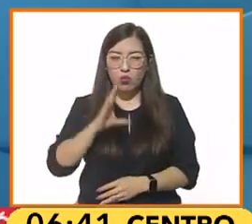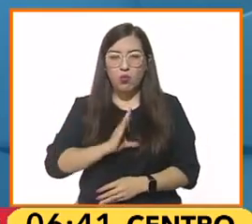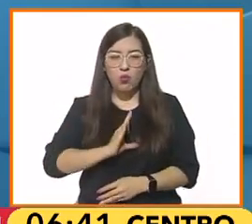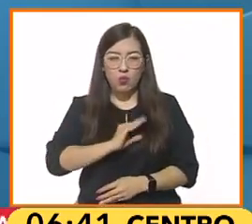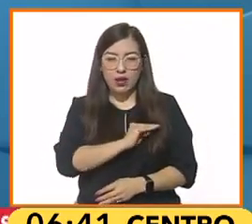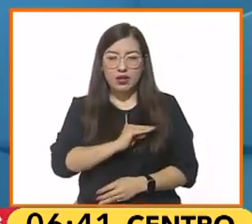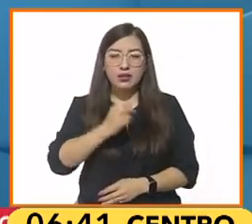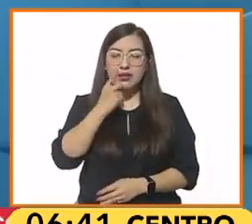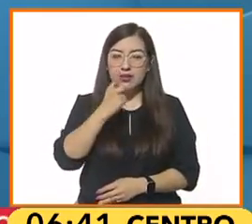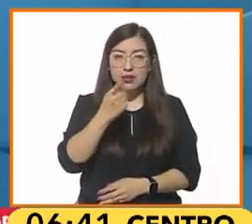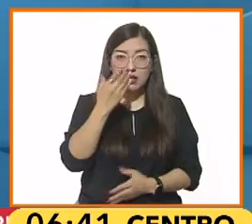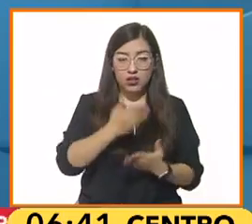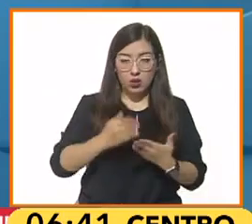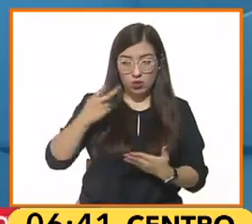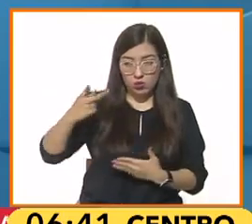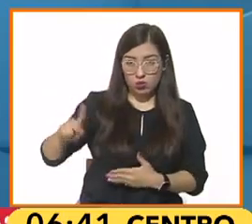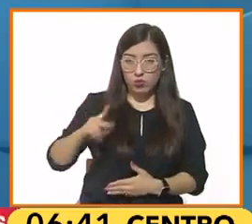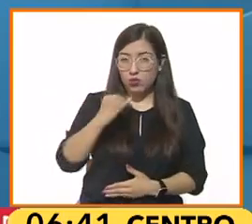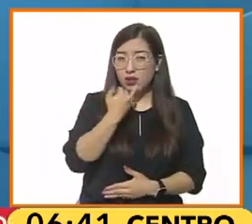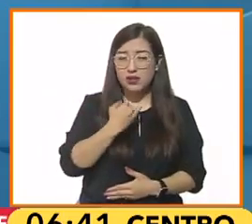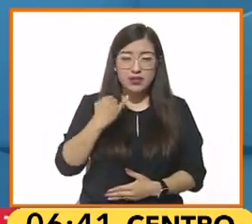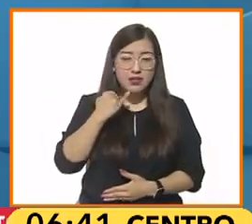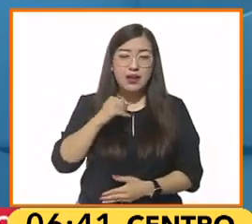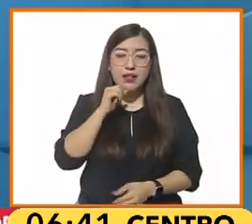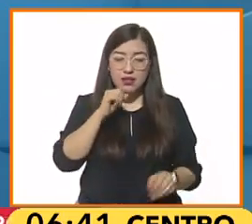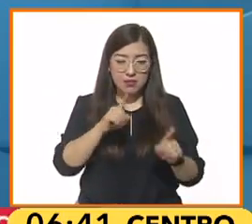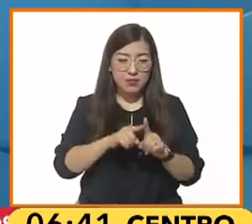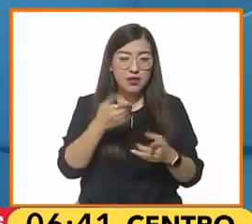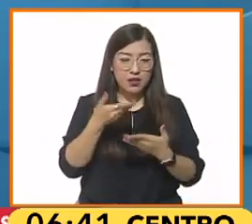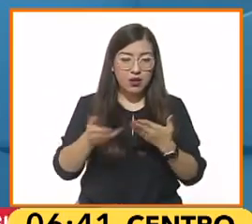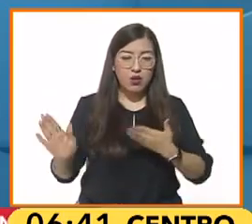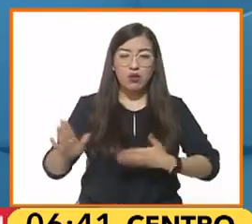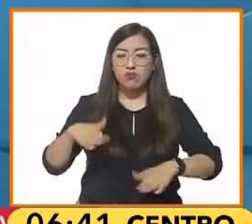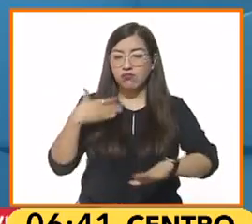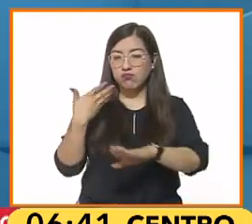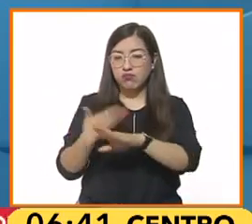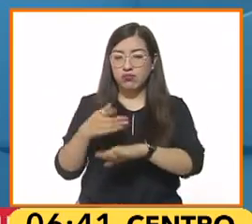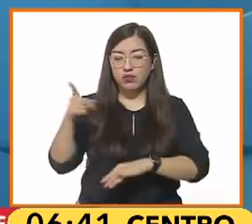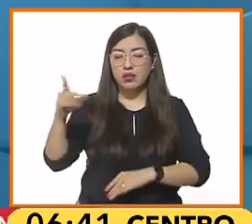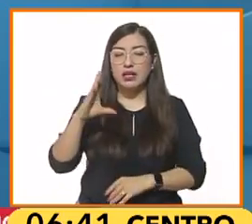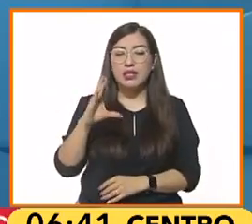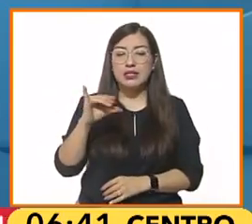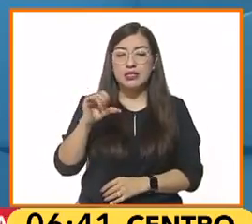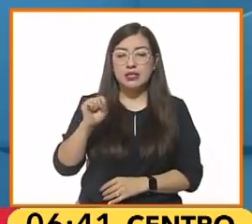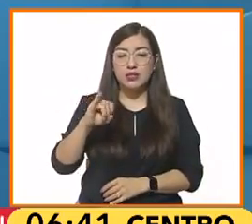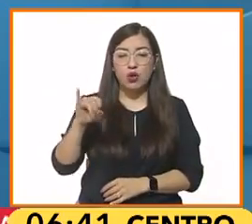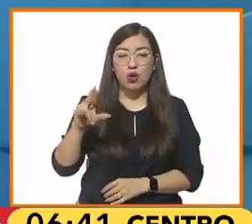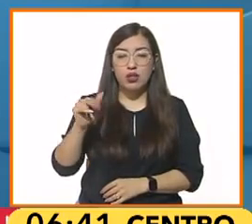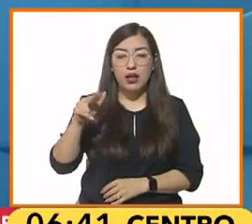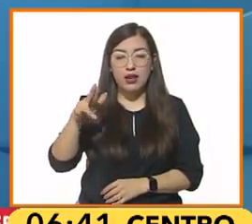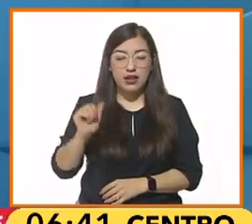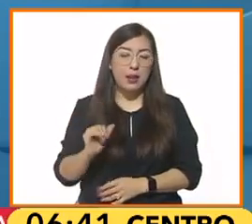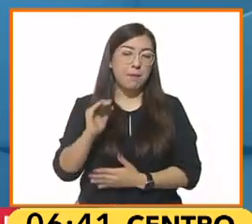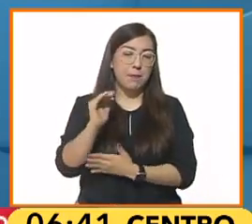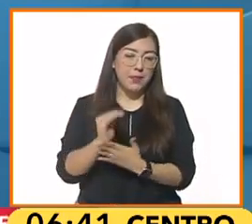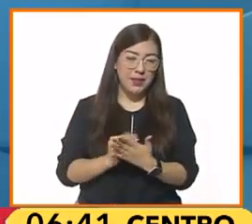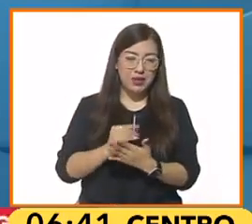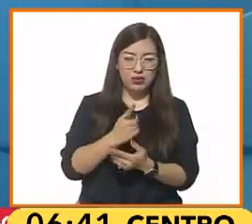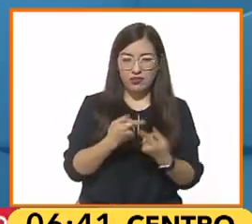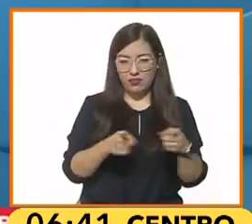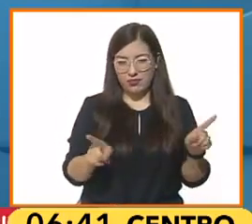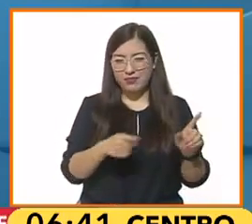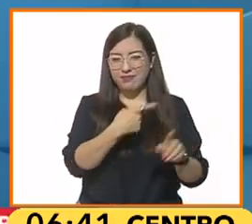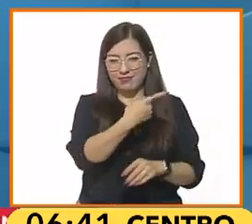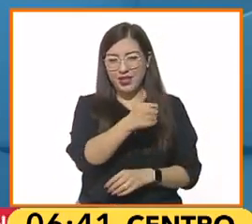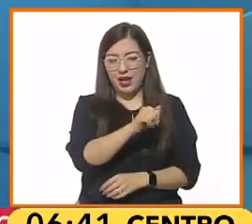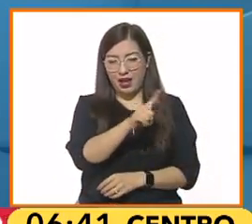los ataques de Israel también están sobre Cisjordania, quizá en un menor grado que en la Franja de Gaza, pero de cualquier forma